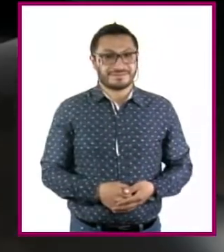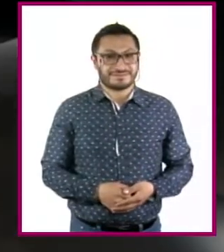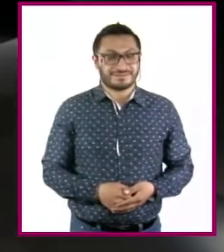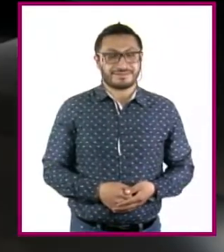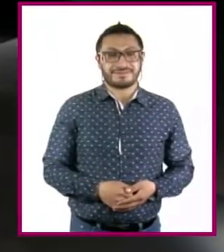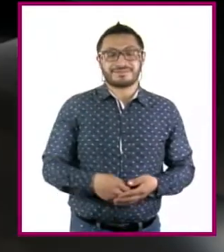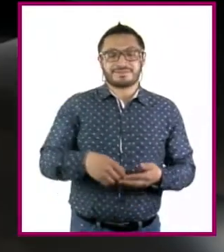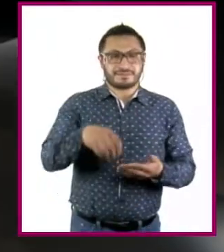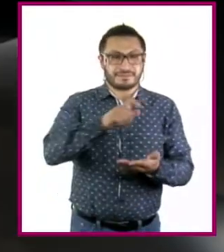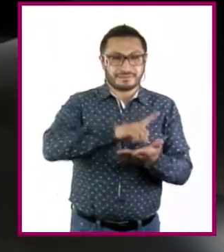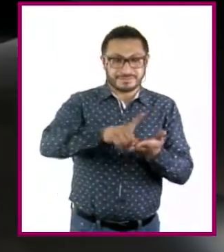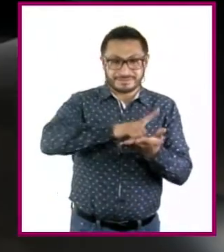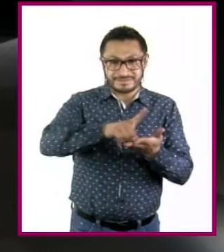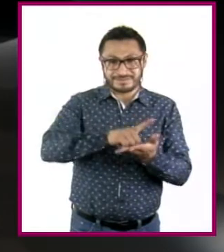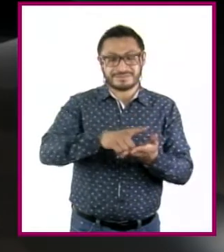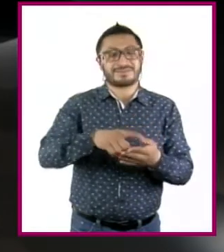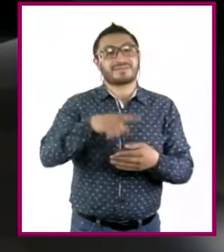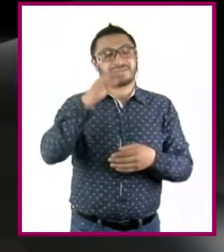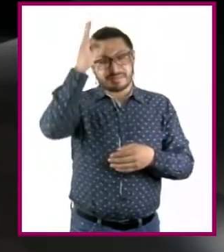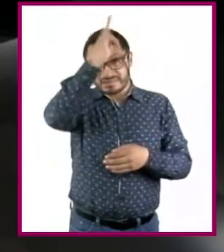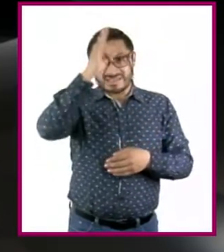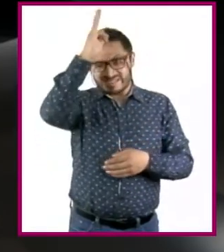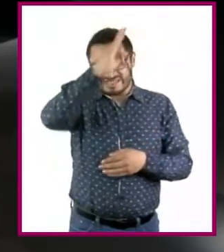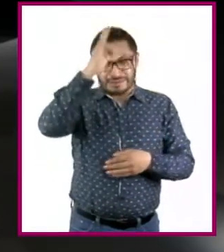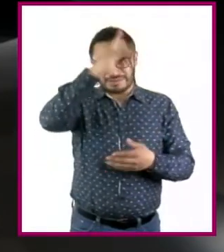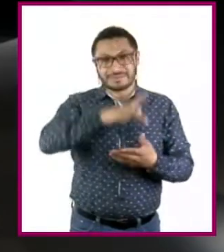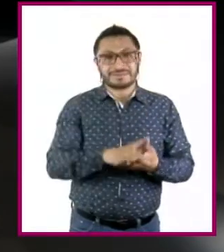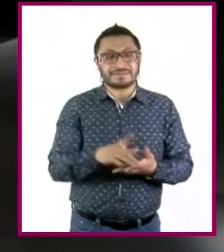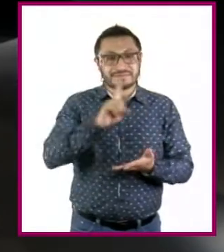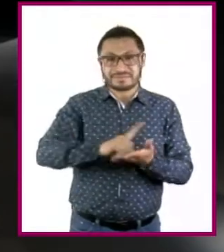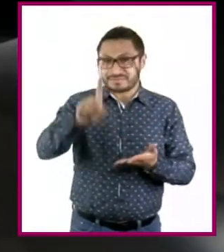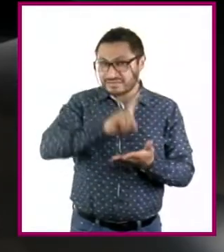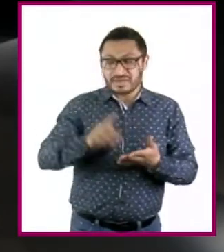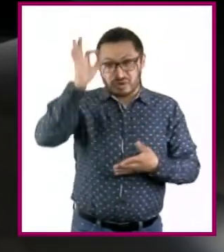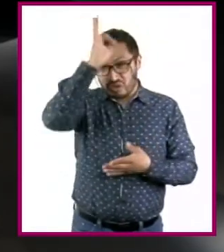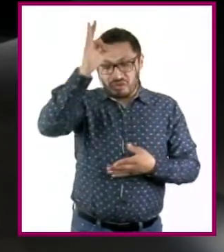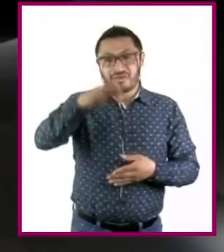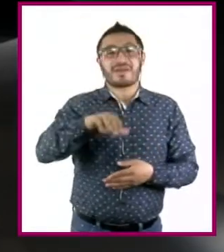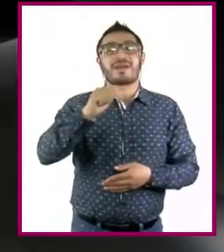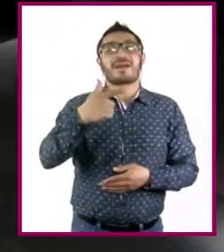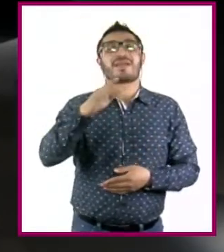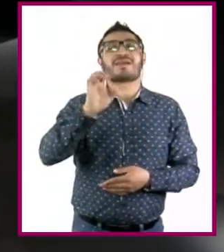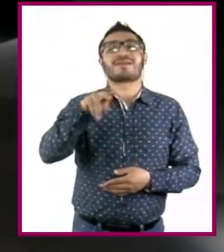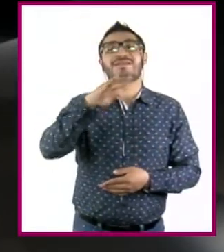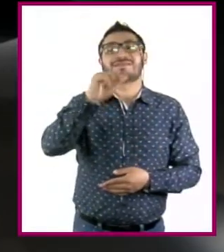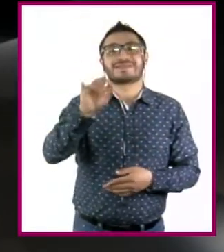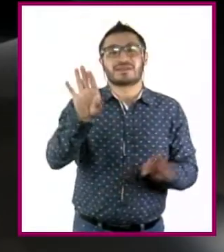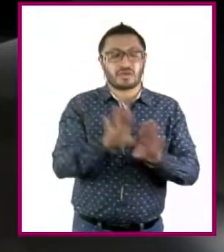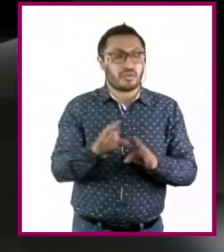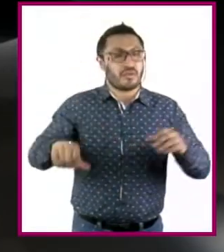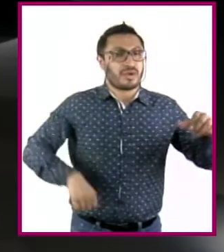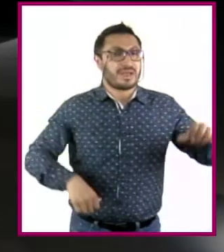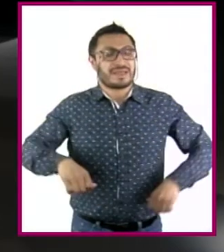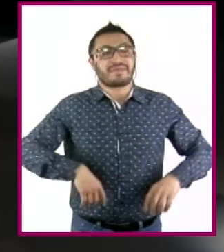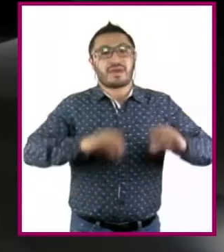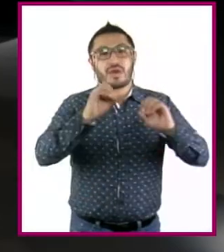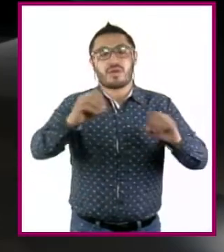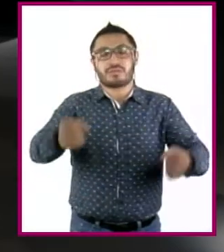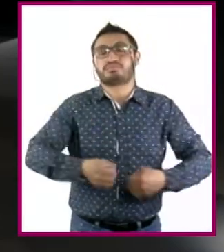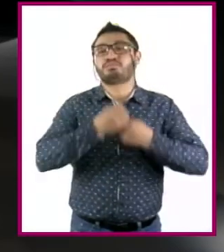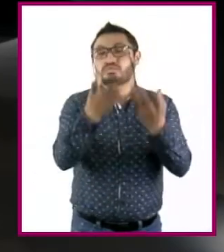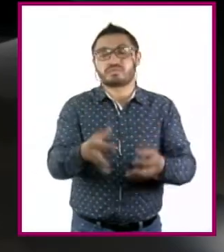Según la enciclopedia Stanford de Filosofía, la agencia se define como el ejercicio o la manifestación de la capacidad